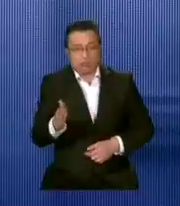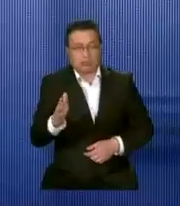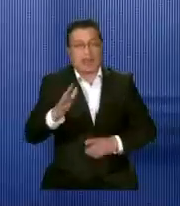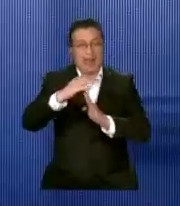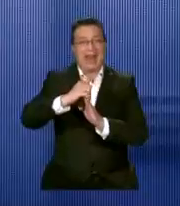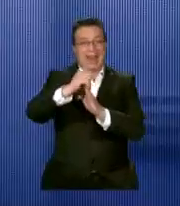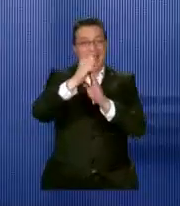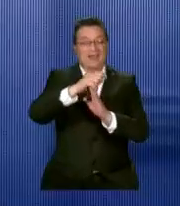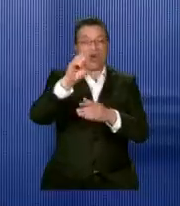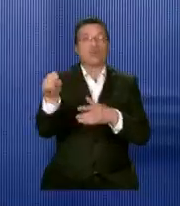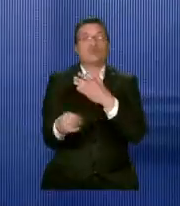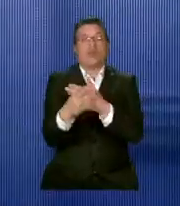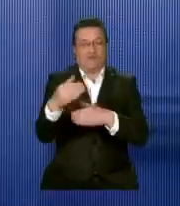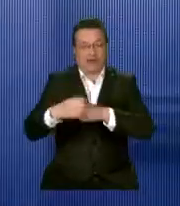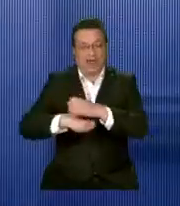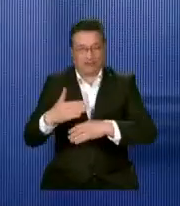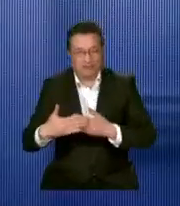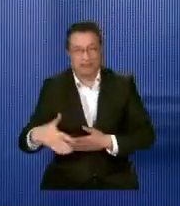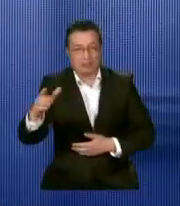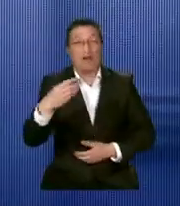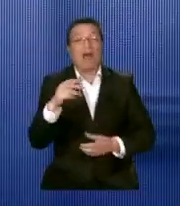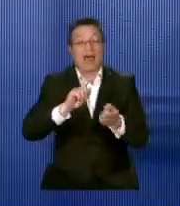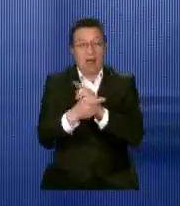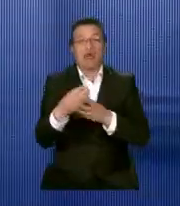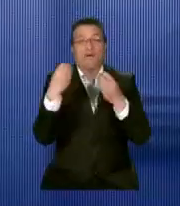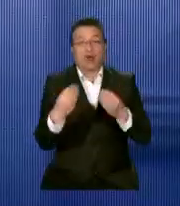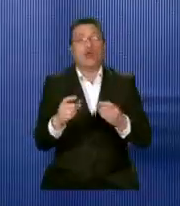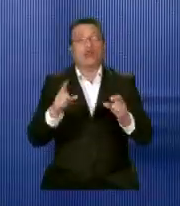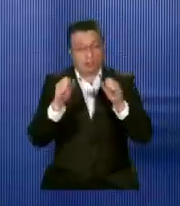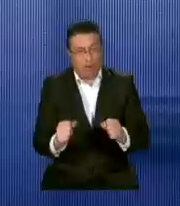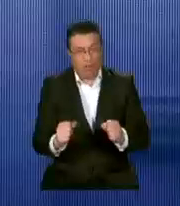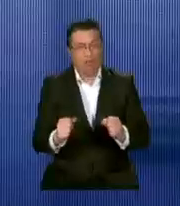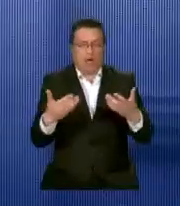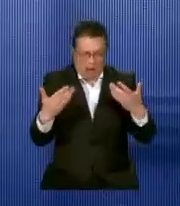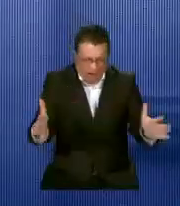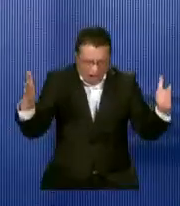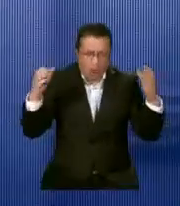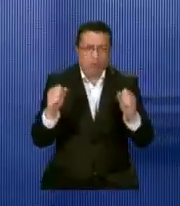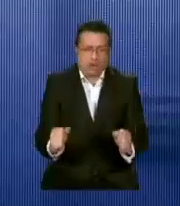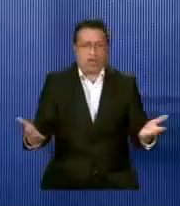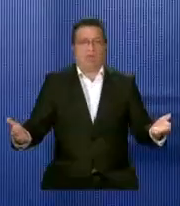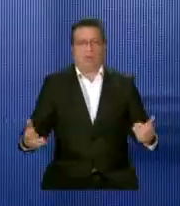líderes de un nuevo ciclo. Y ese cambio que viene va a ser bueno. ¿Se puede? Claro que se puede.